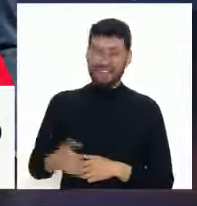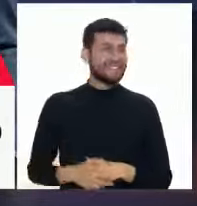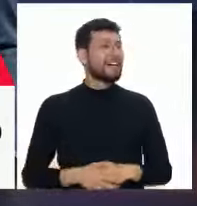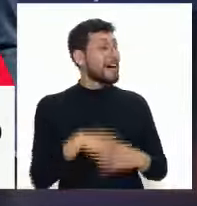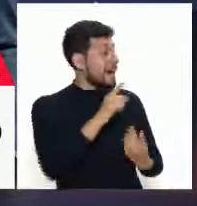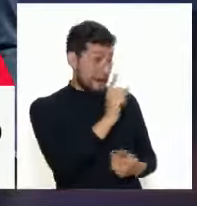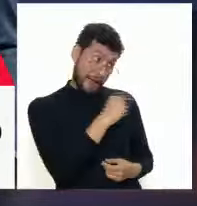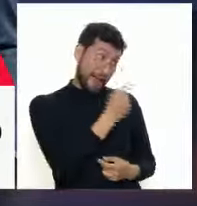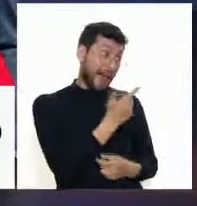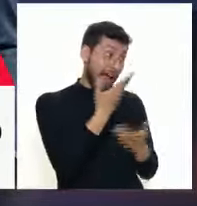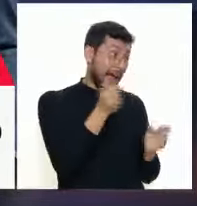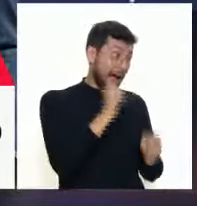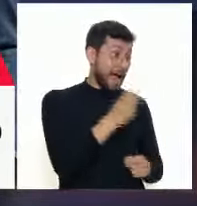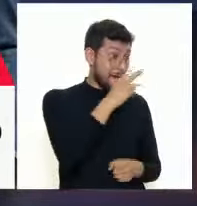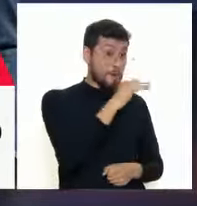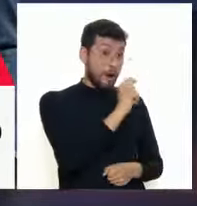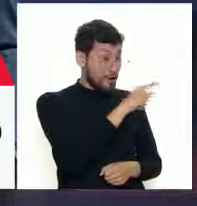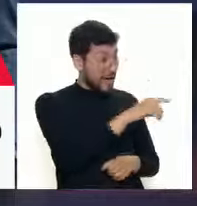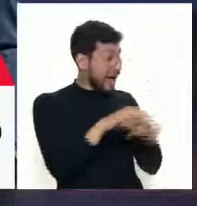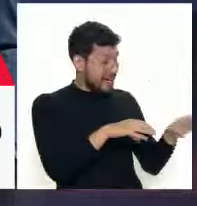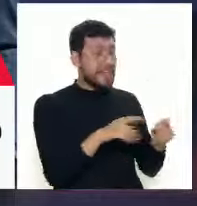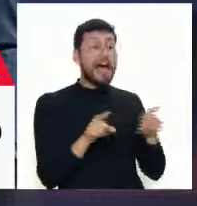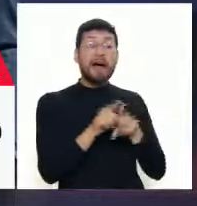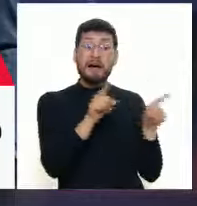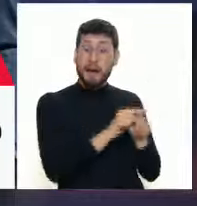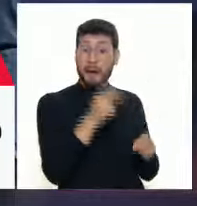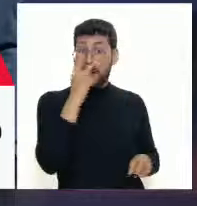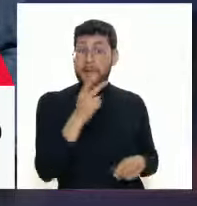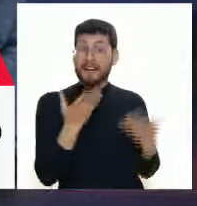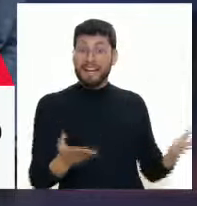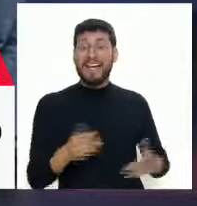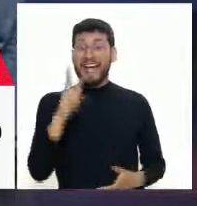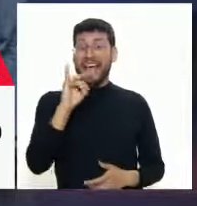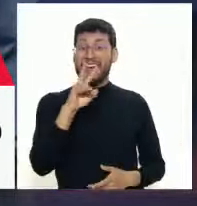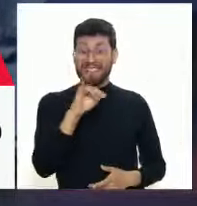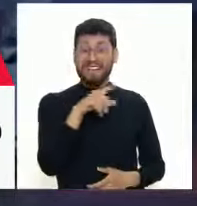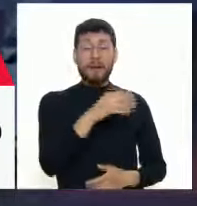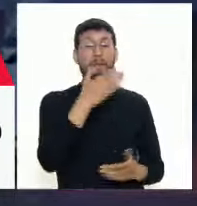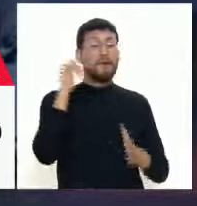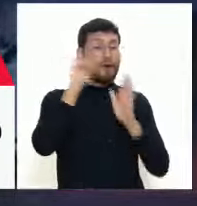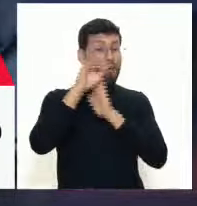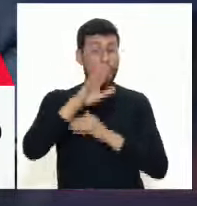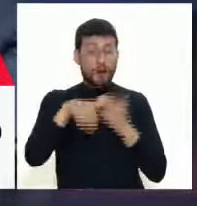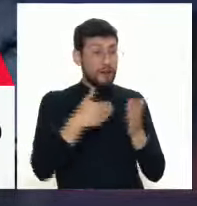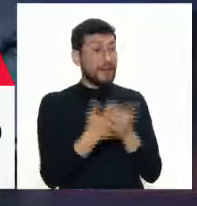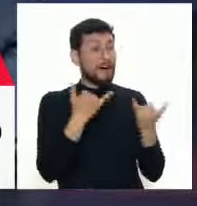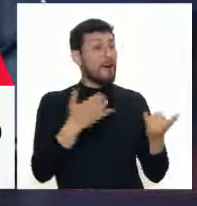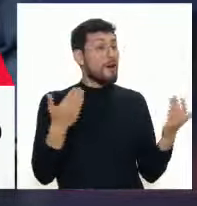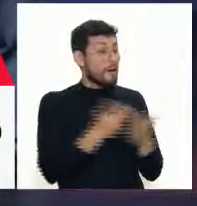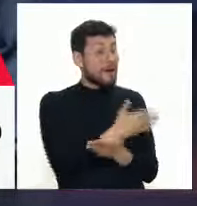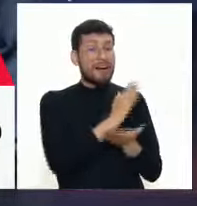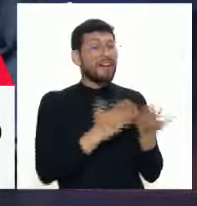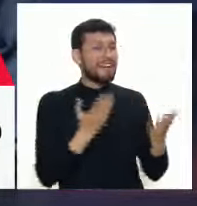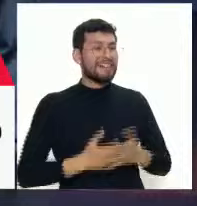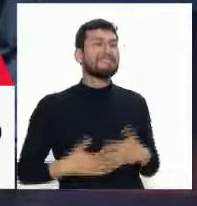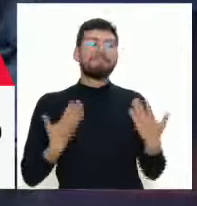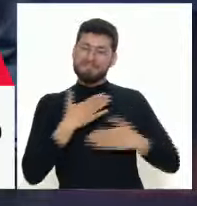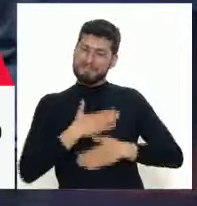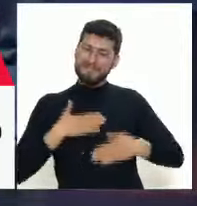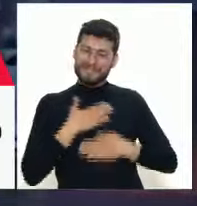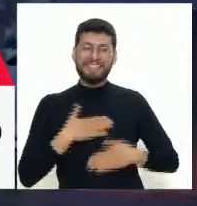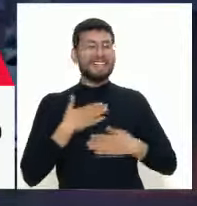Y no solamente vamos a ver a Mapot en acción, también vamos a ver a Kevin, el mejor youtuber de todos, con una nueva sección dinámica